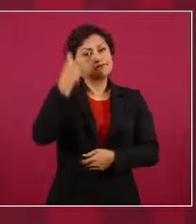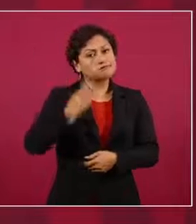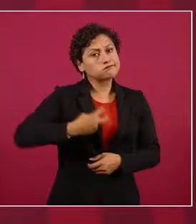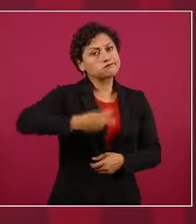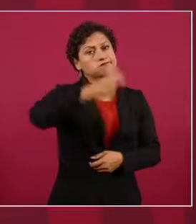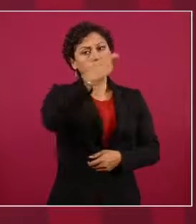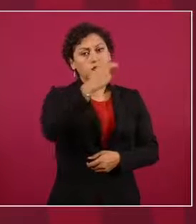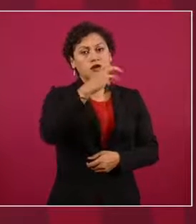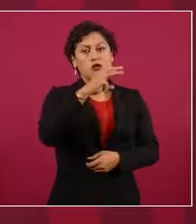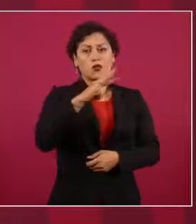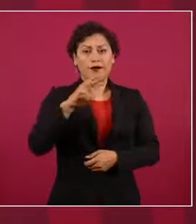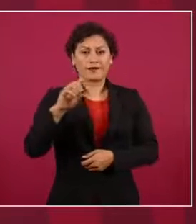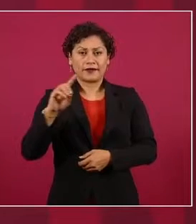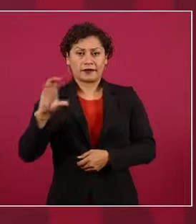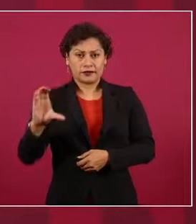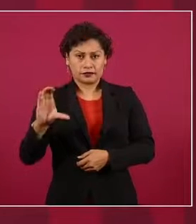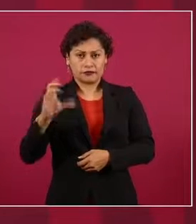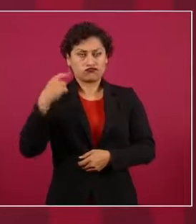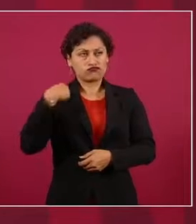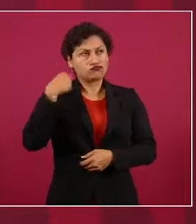hablamos